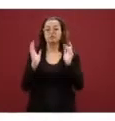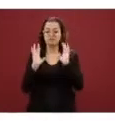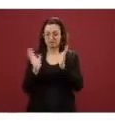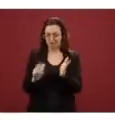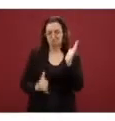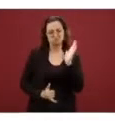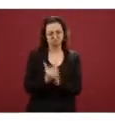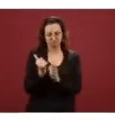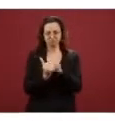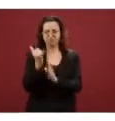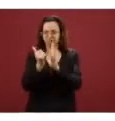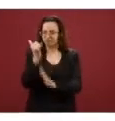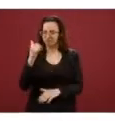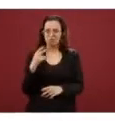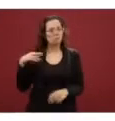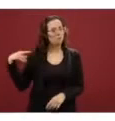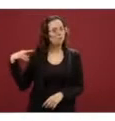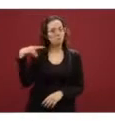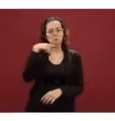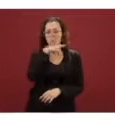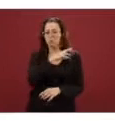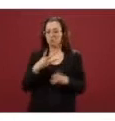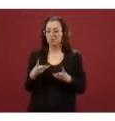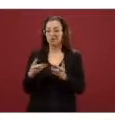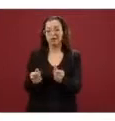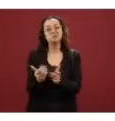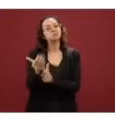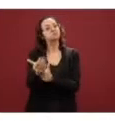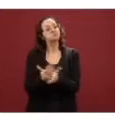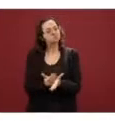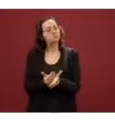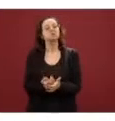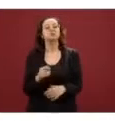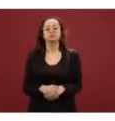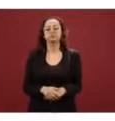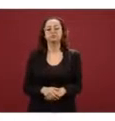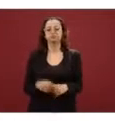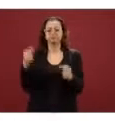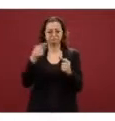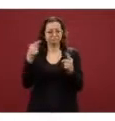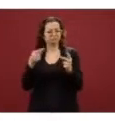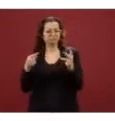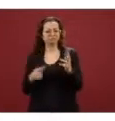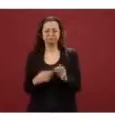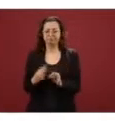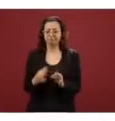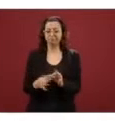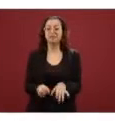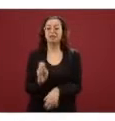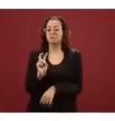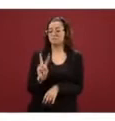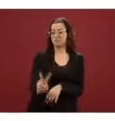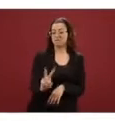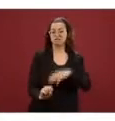avanza también por arriba de lo programado con un gasto menor y conforme a las indicaciones. Inclusive el día viernes se termina